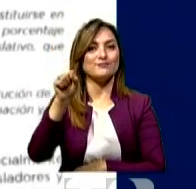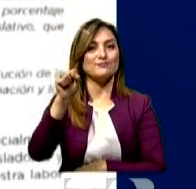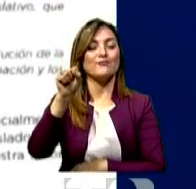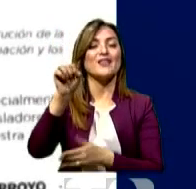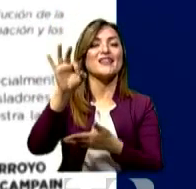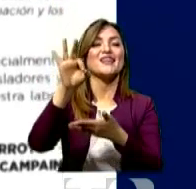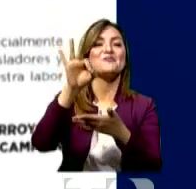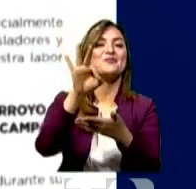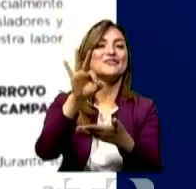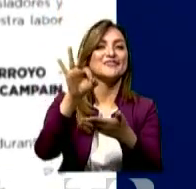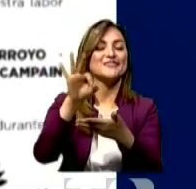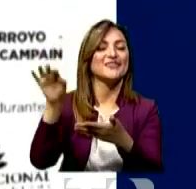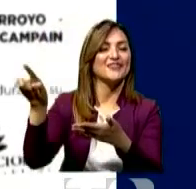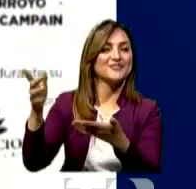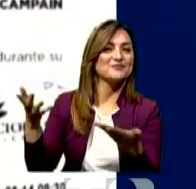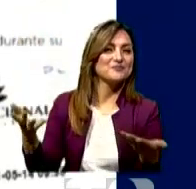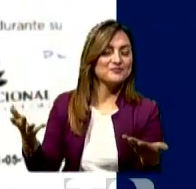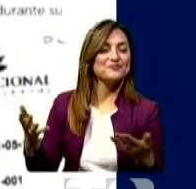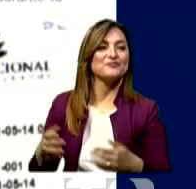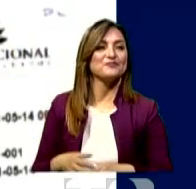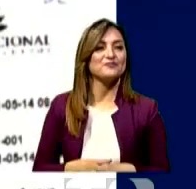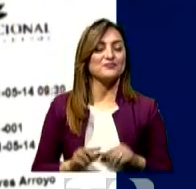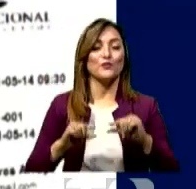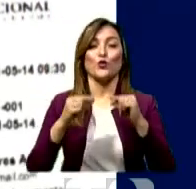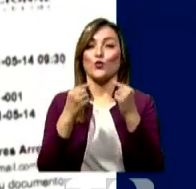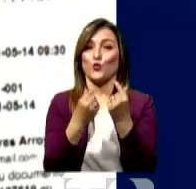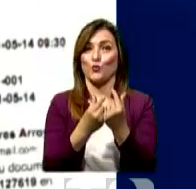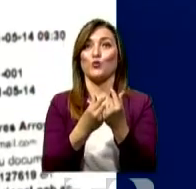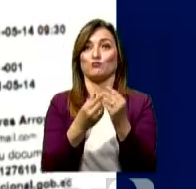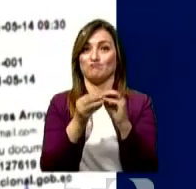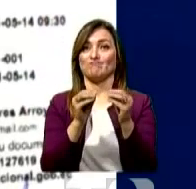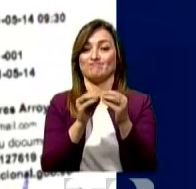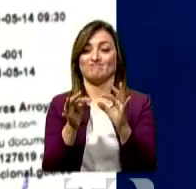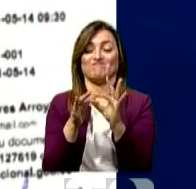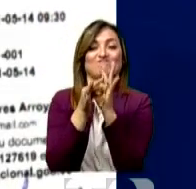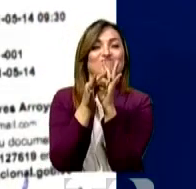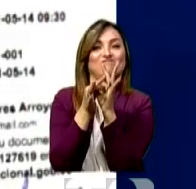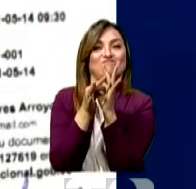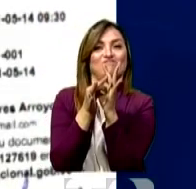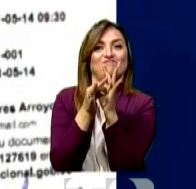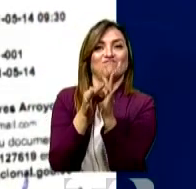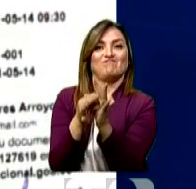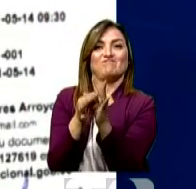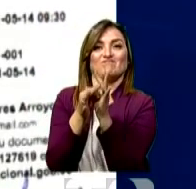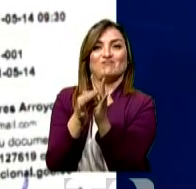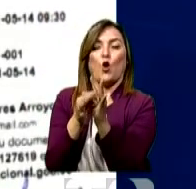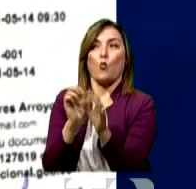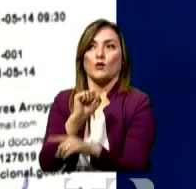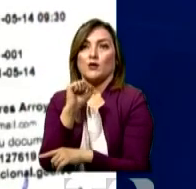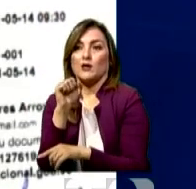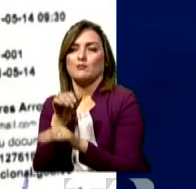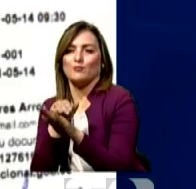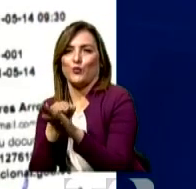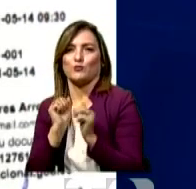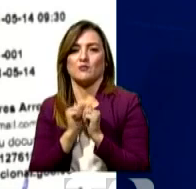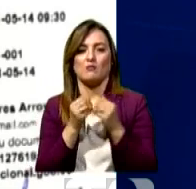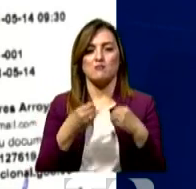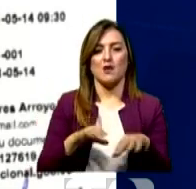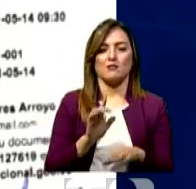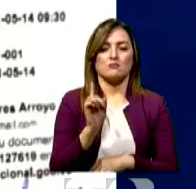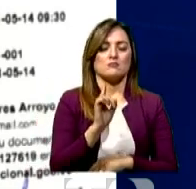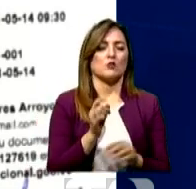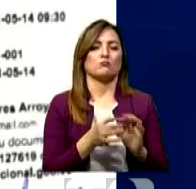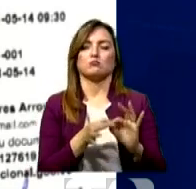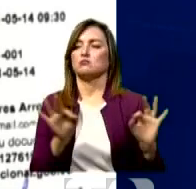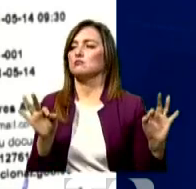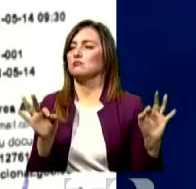lanza es un blog que es una bancada no es sólo cuando ganamos estamos somos bancada y cuando perdemos